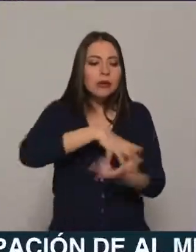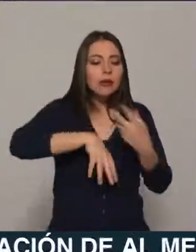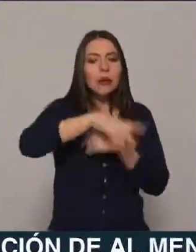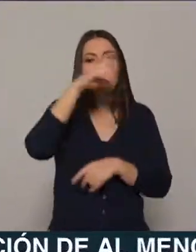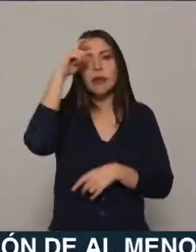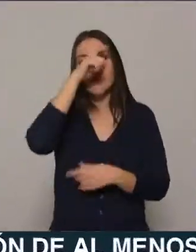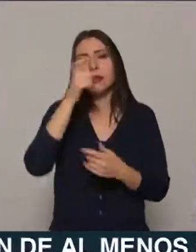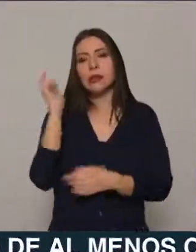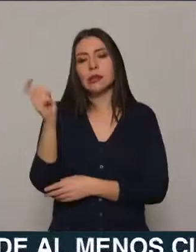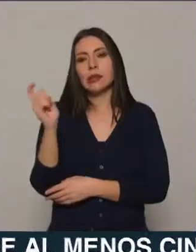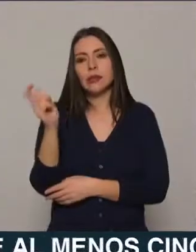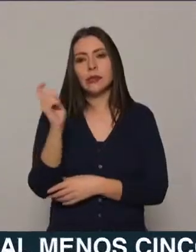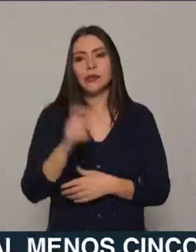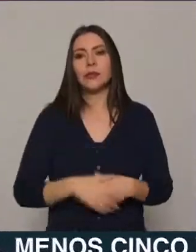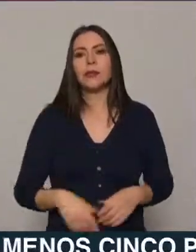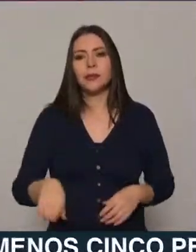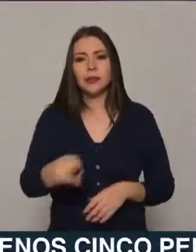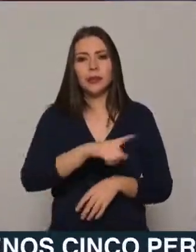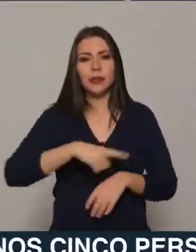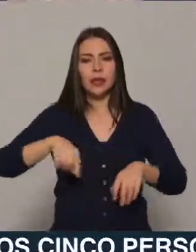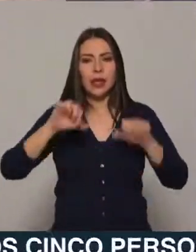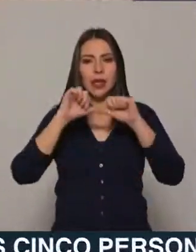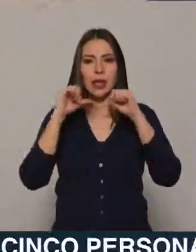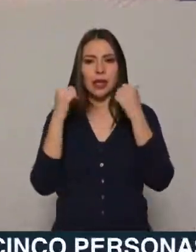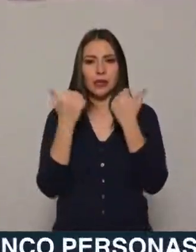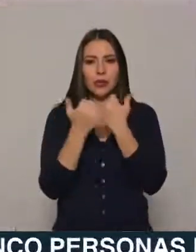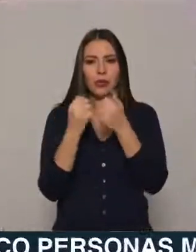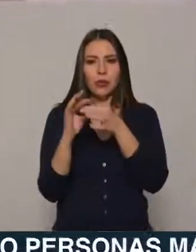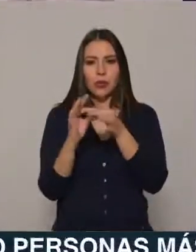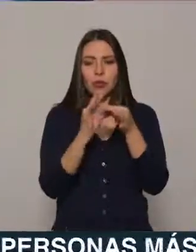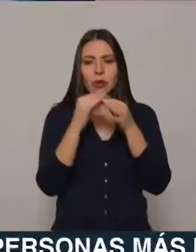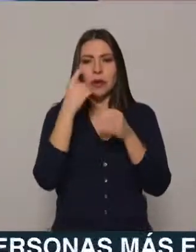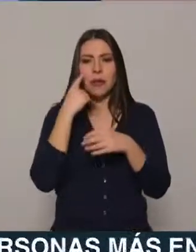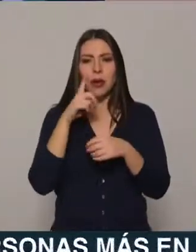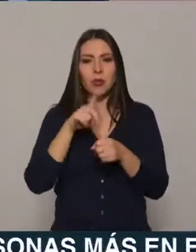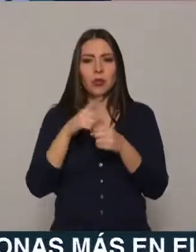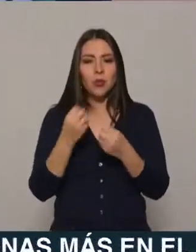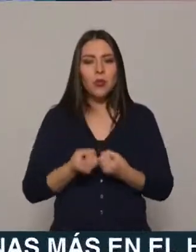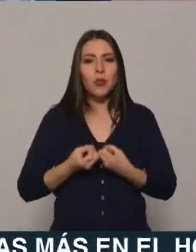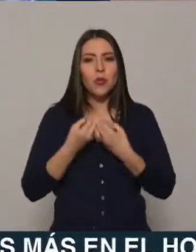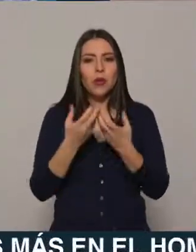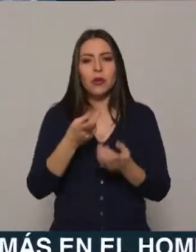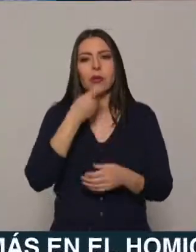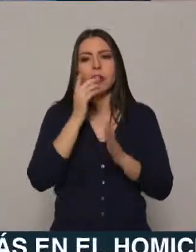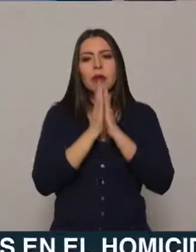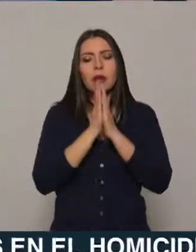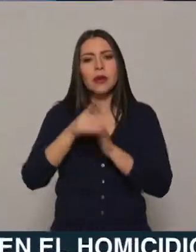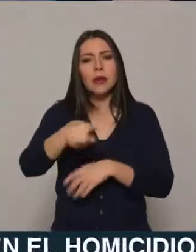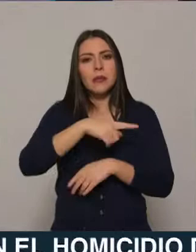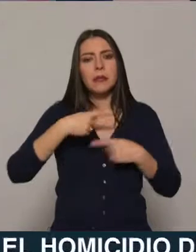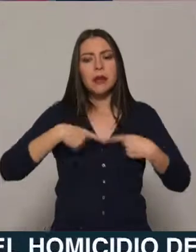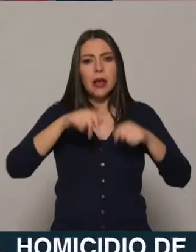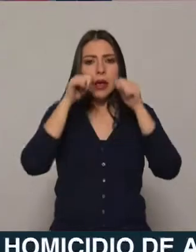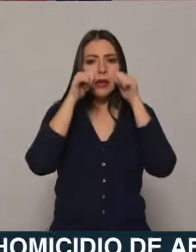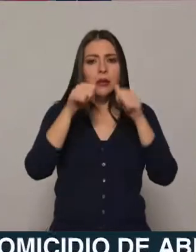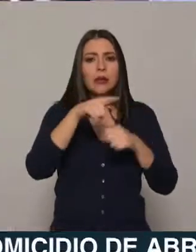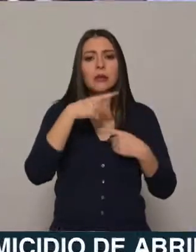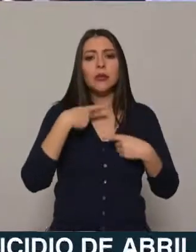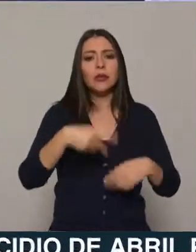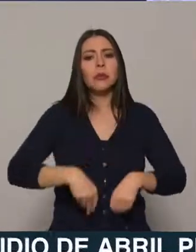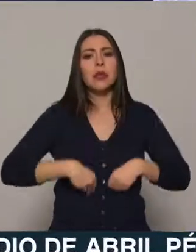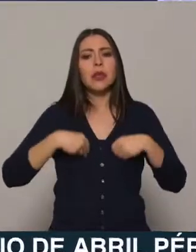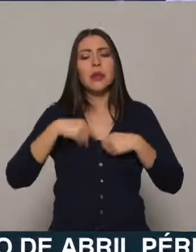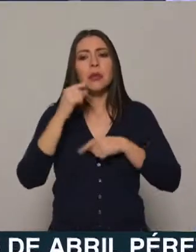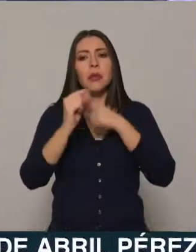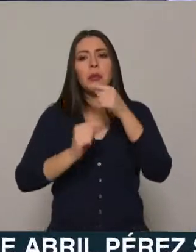Asociación Unidos Pro Transplante busca que el gobierno federal ponga atención en los pacientes, quienes no solo dejan de lado su vida, sino que